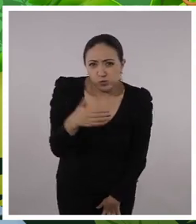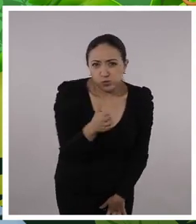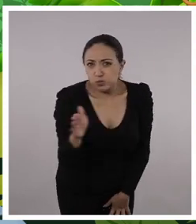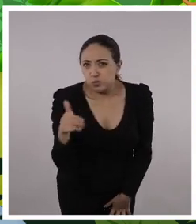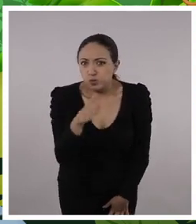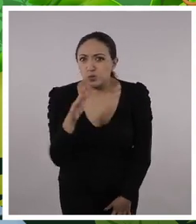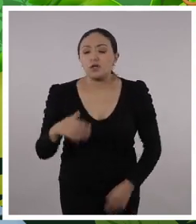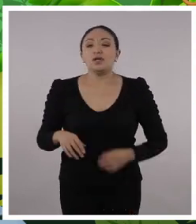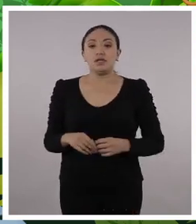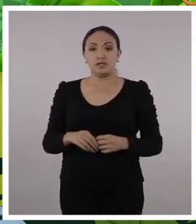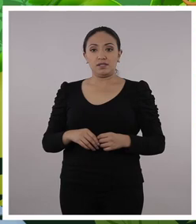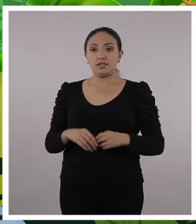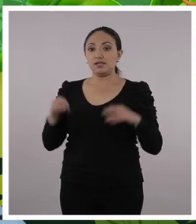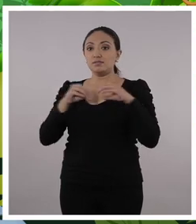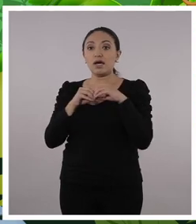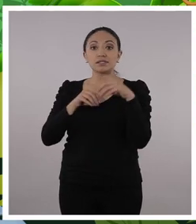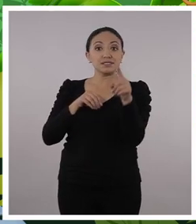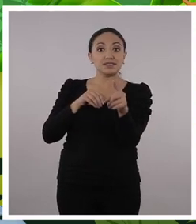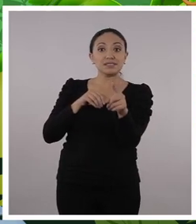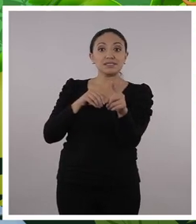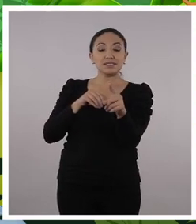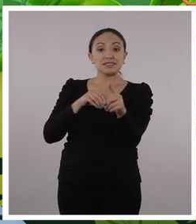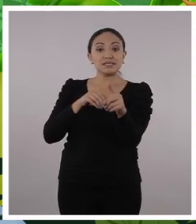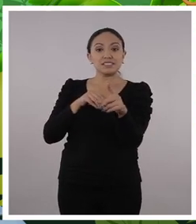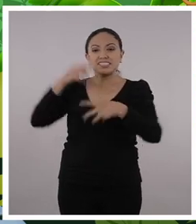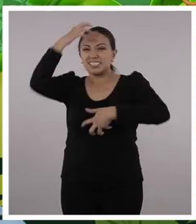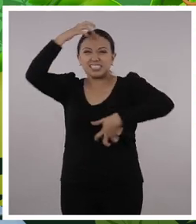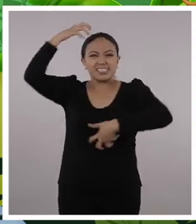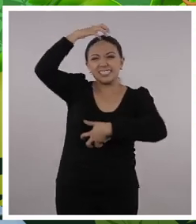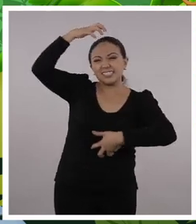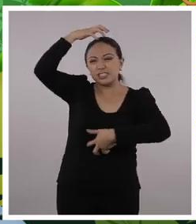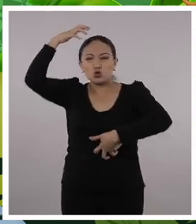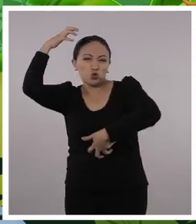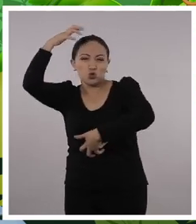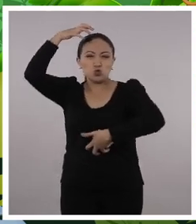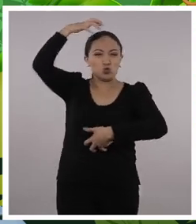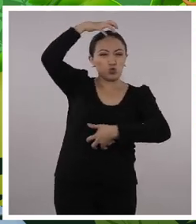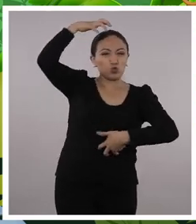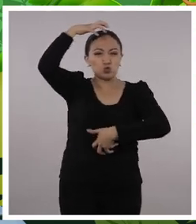serpiente! Sí, una serpiente coral. ¡Uy, qué miedo! Y por último tenemos un...